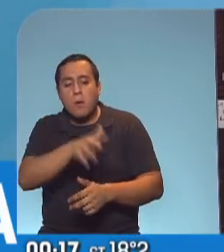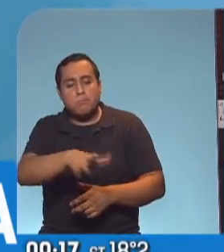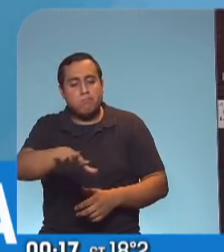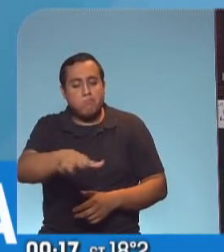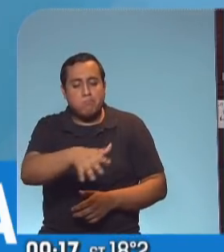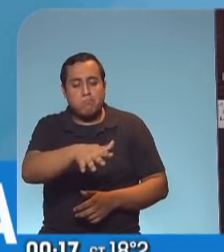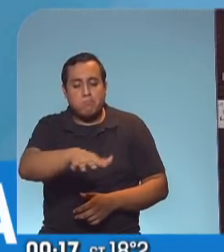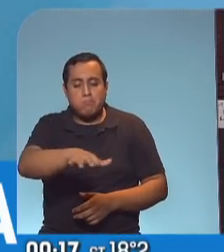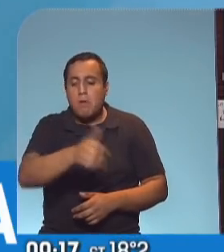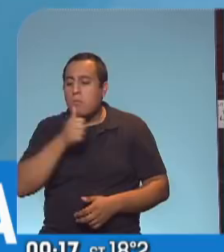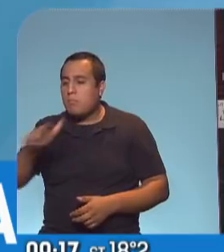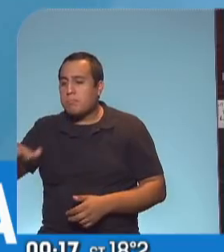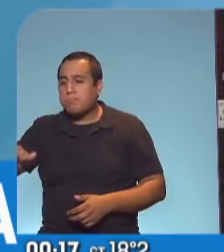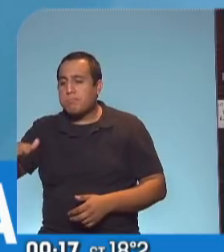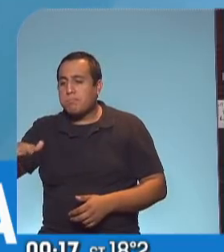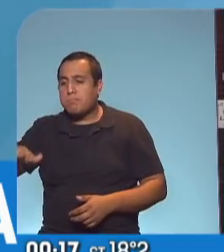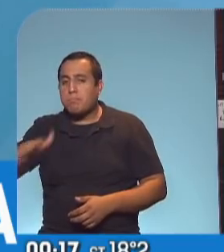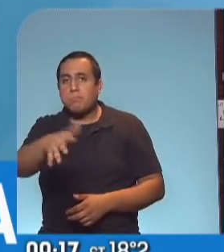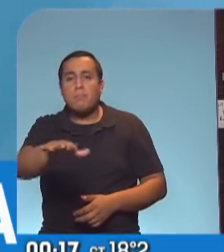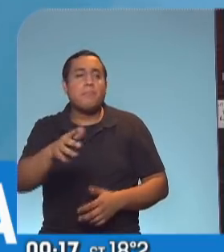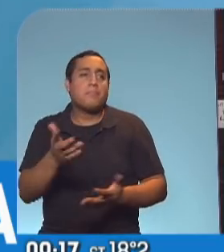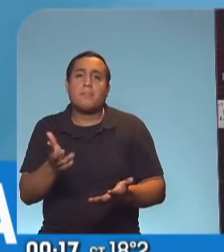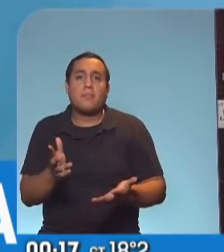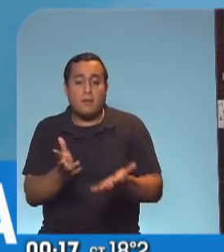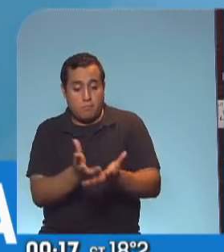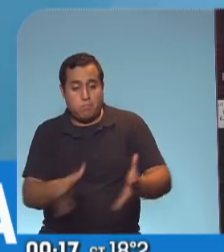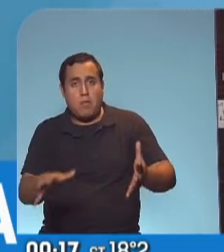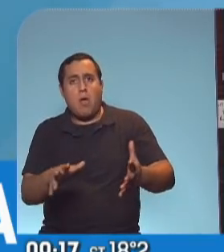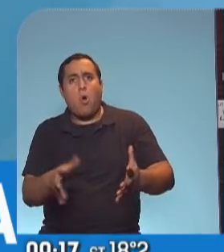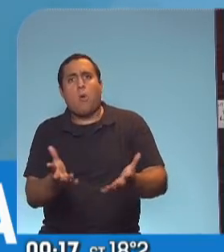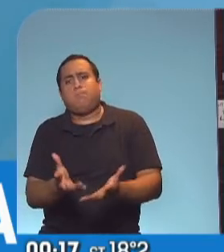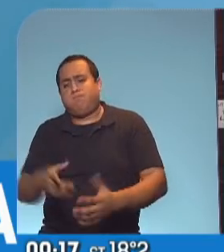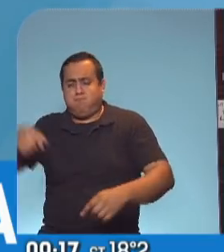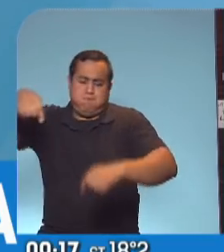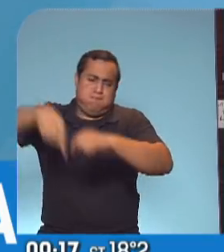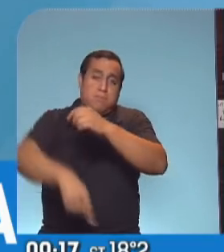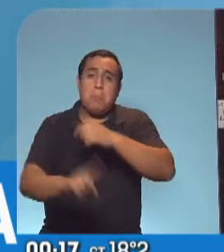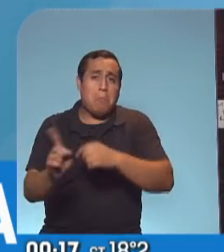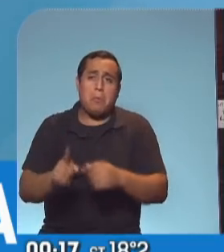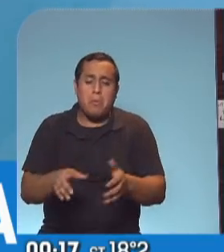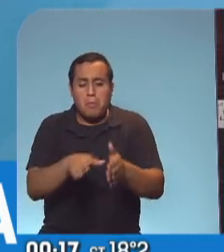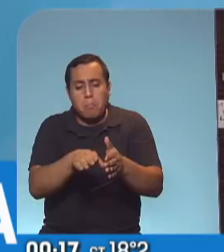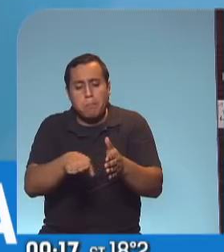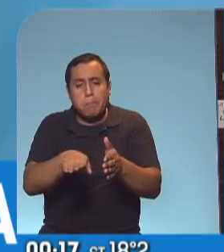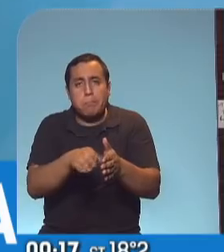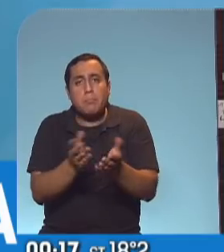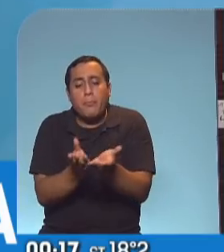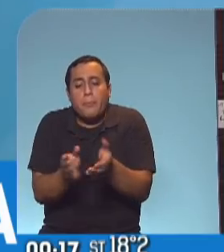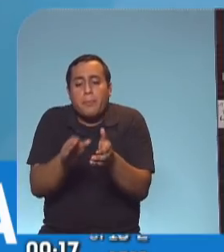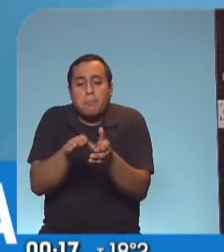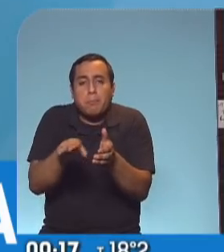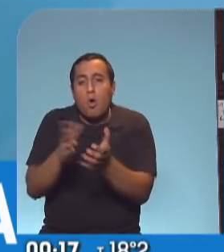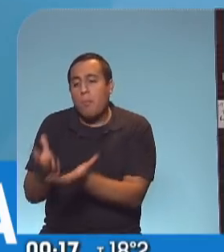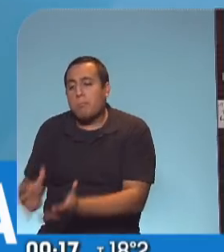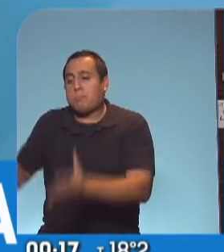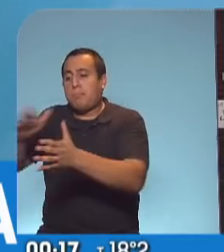estancada no necesariamente tiene que ser en mucha cuantía ni en mucha profundidad. Es allí donde el mosquito transmisor